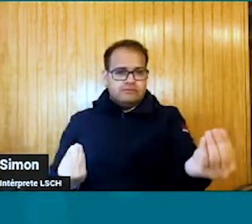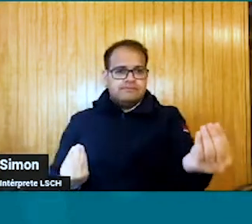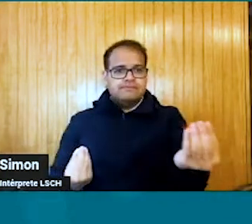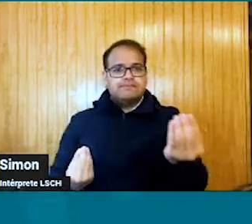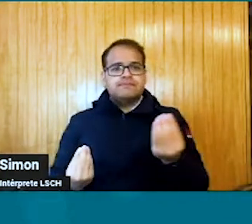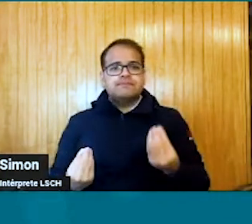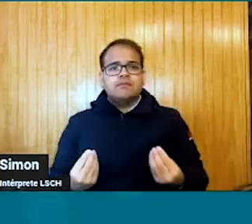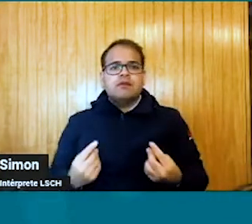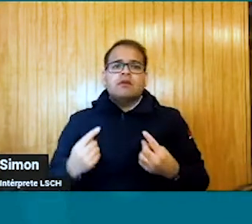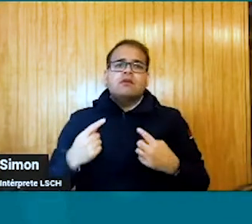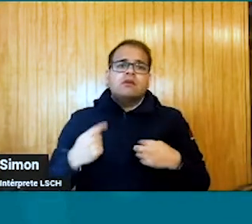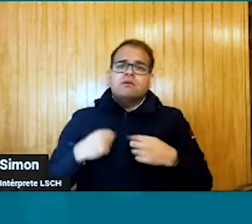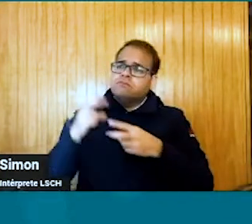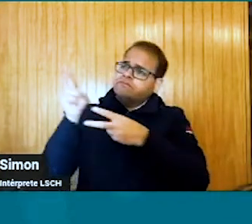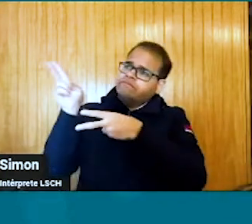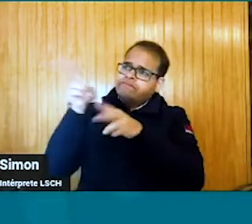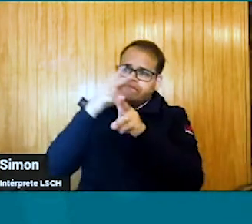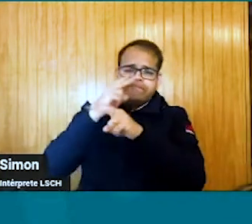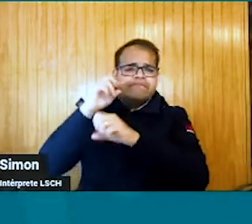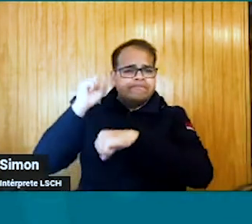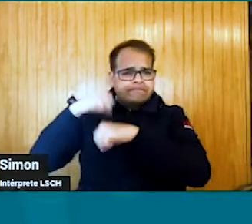¿Qué esperar de una máquina de viento?